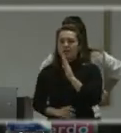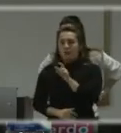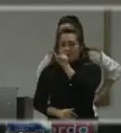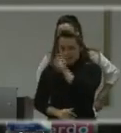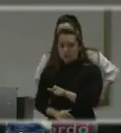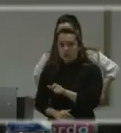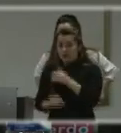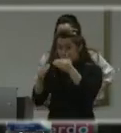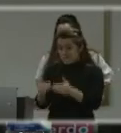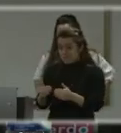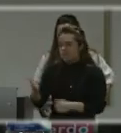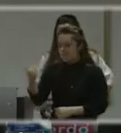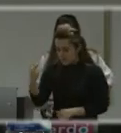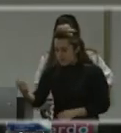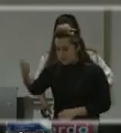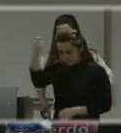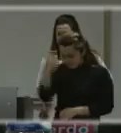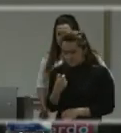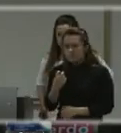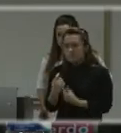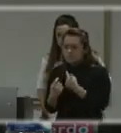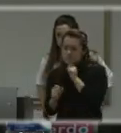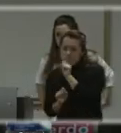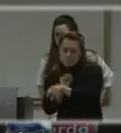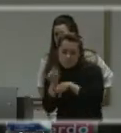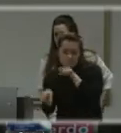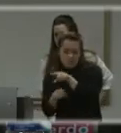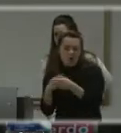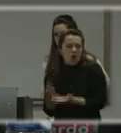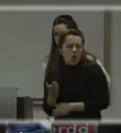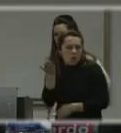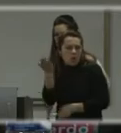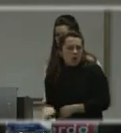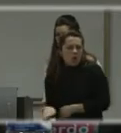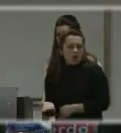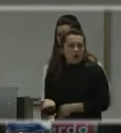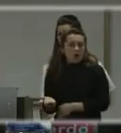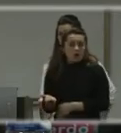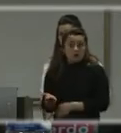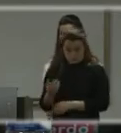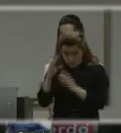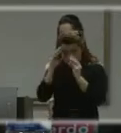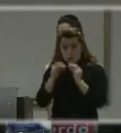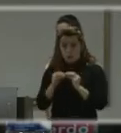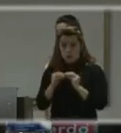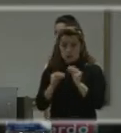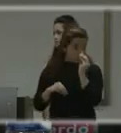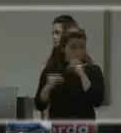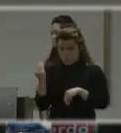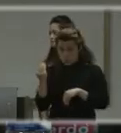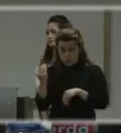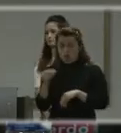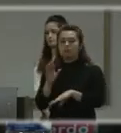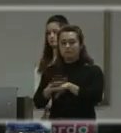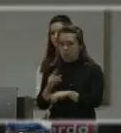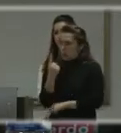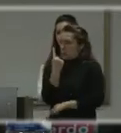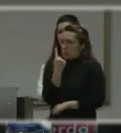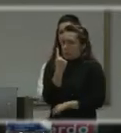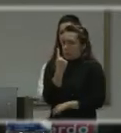persona para preguntarle cómo, si está de acuerdo con el proceso o no. Sin